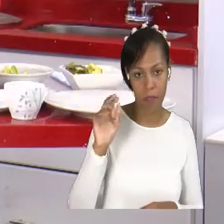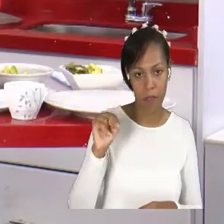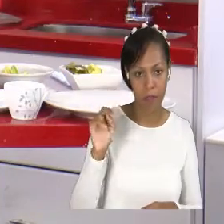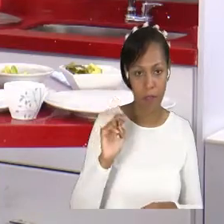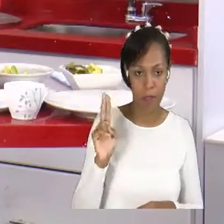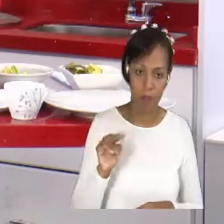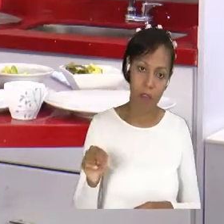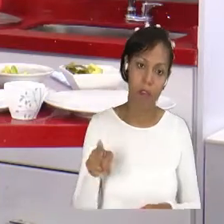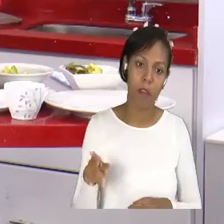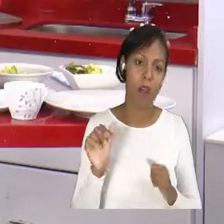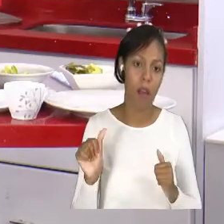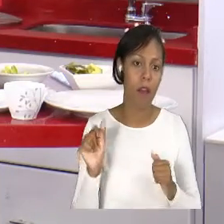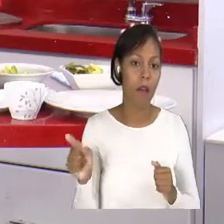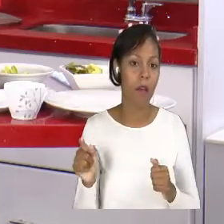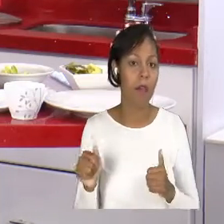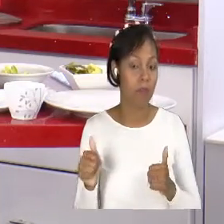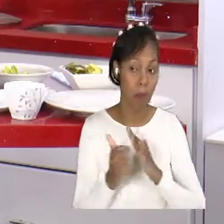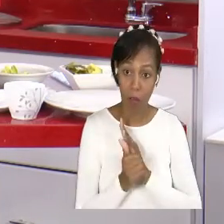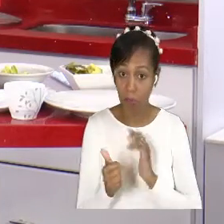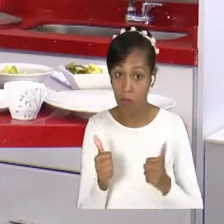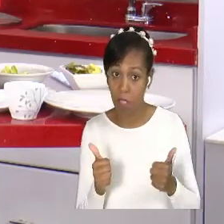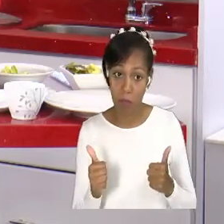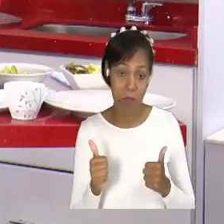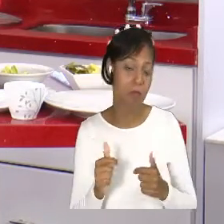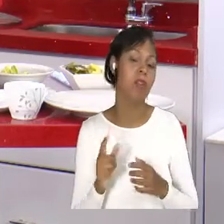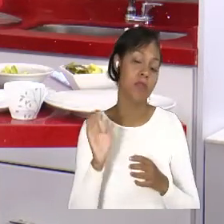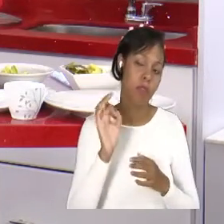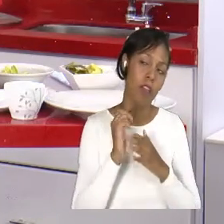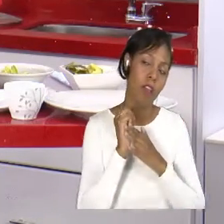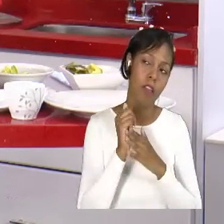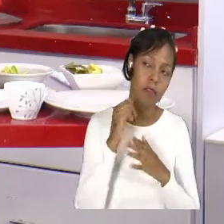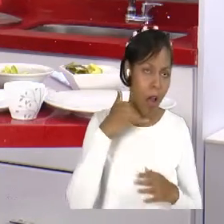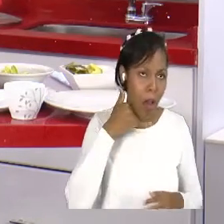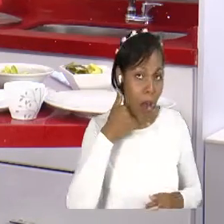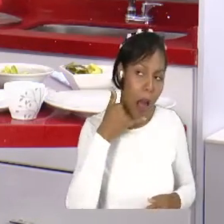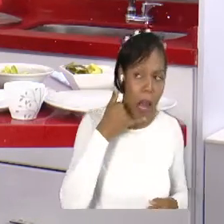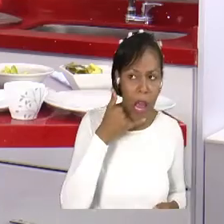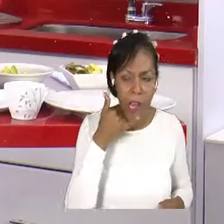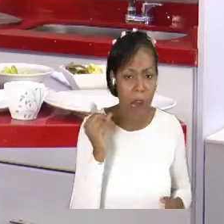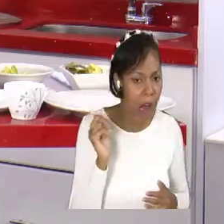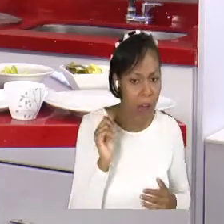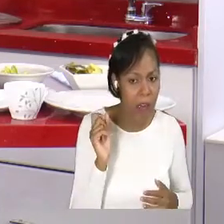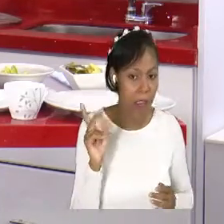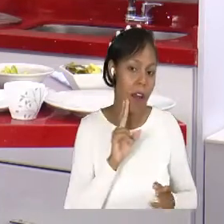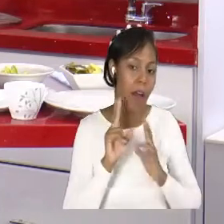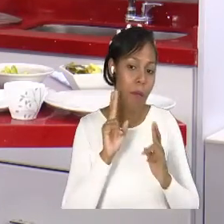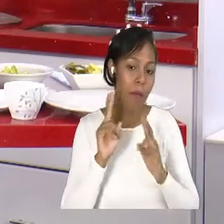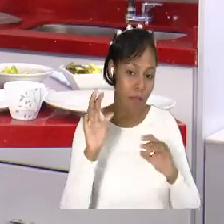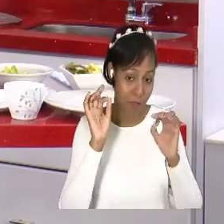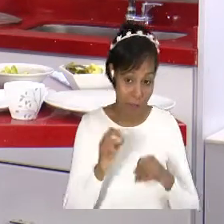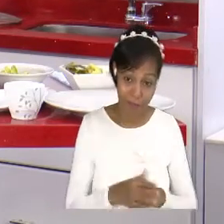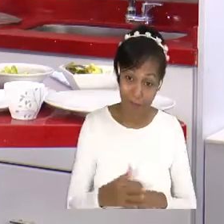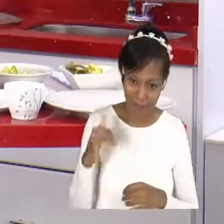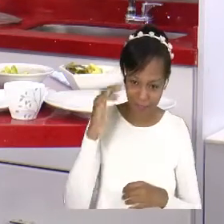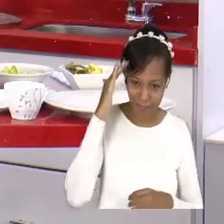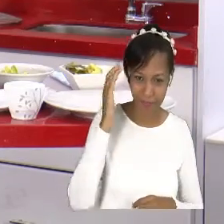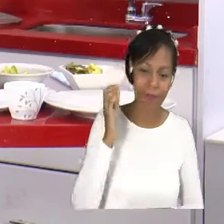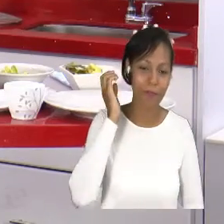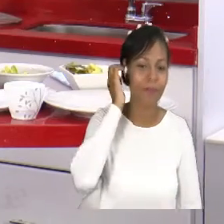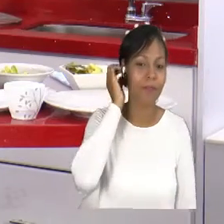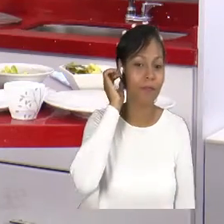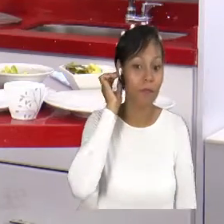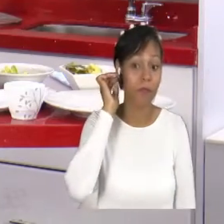porque ella muy eficiente automáticamente les estará contestando a todas sus inquietudes. Así que ya saben, A Pedir de Boca. Claro, Rochi,